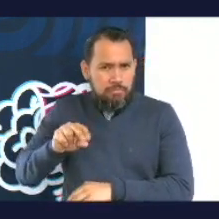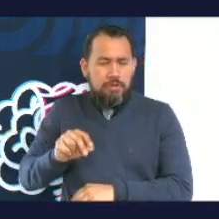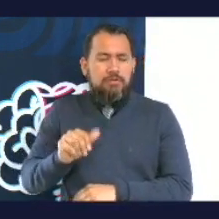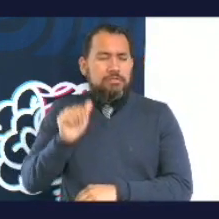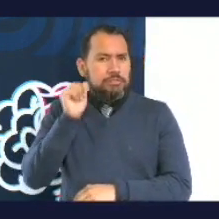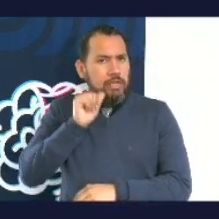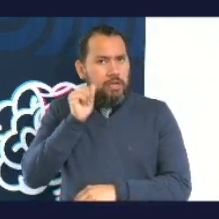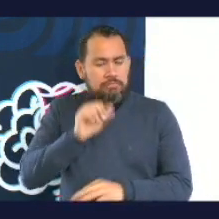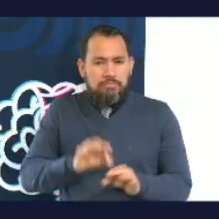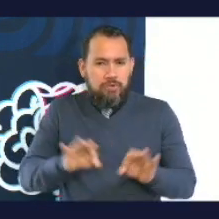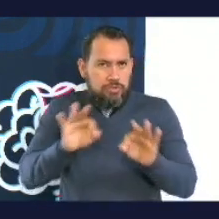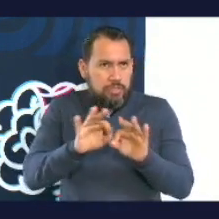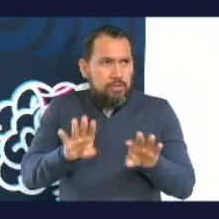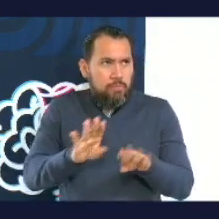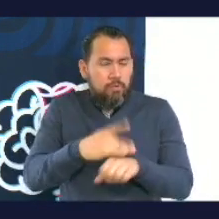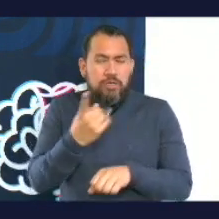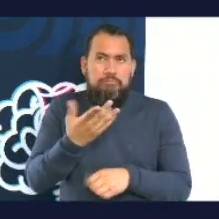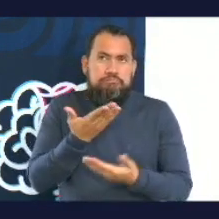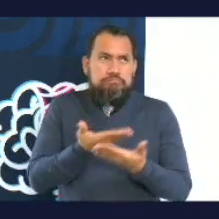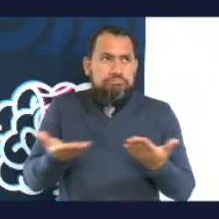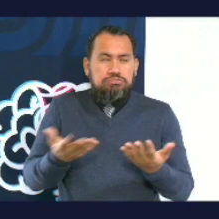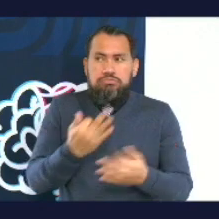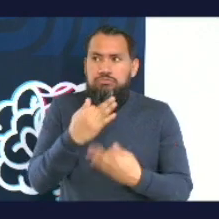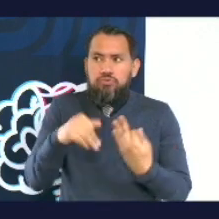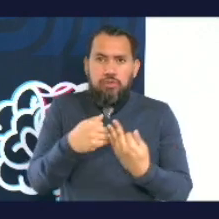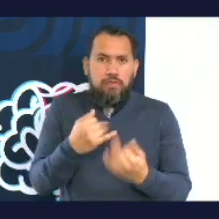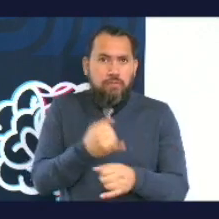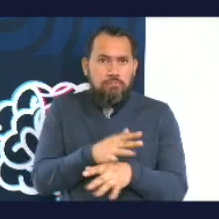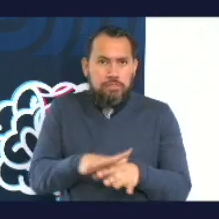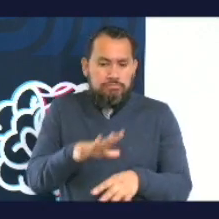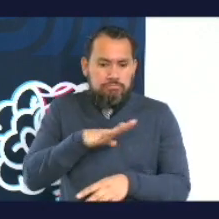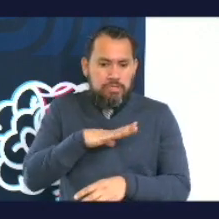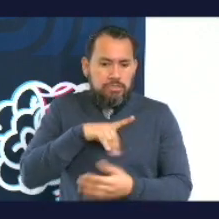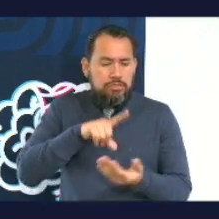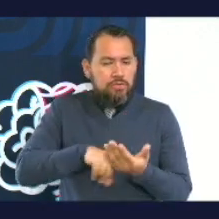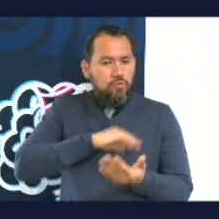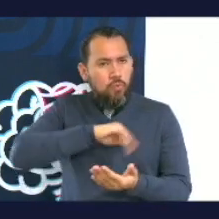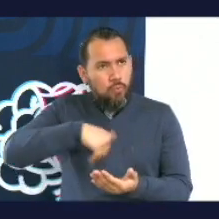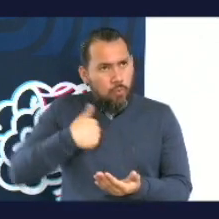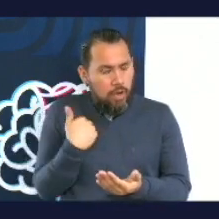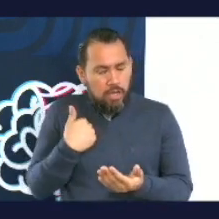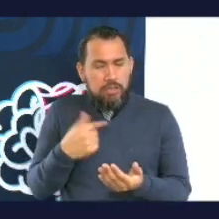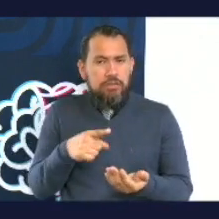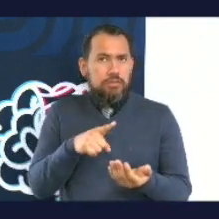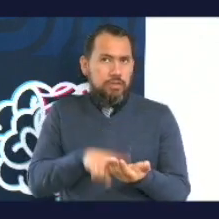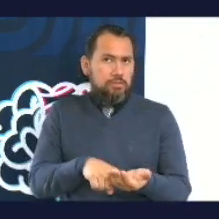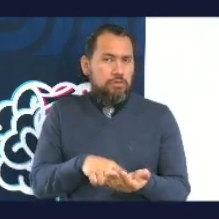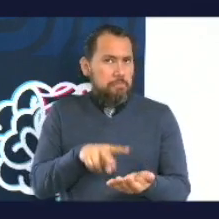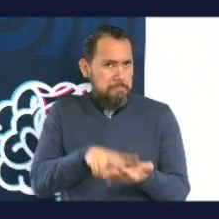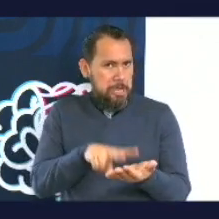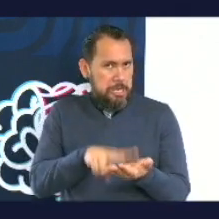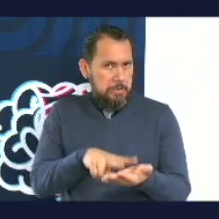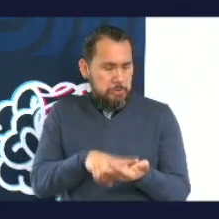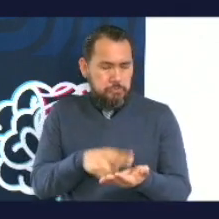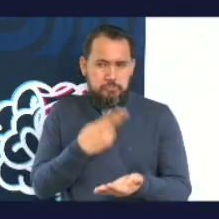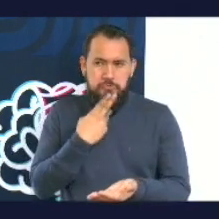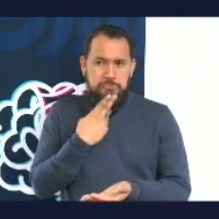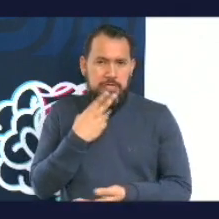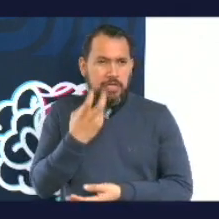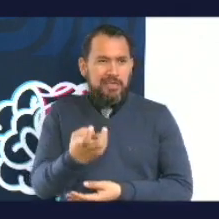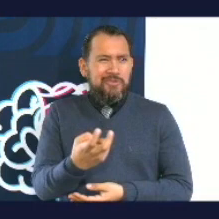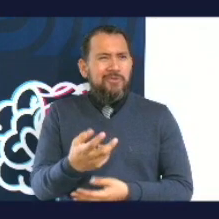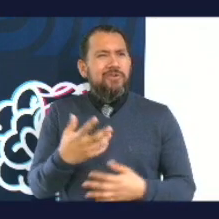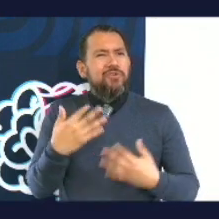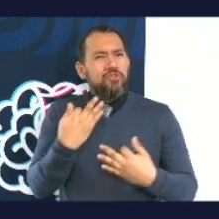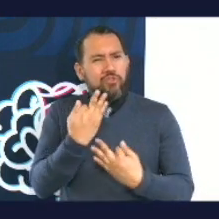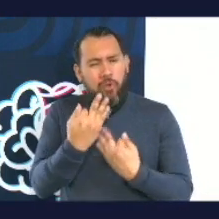un mundo Cada vez más digitalizado en donde toda nuestra información personal se ha convertido en un activo invaluable es fundamental que